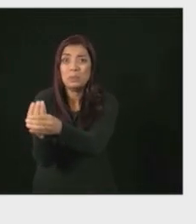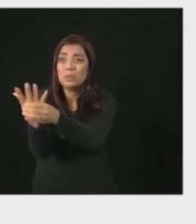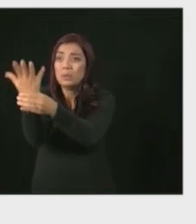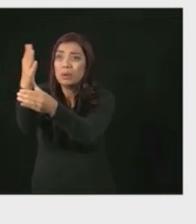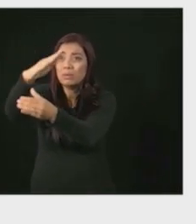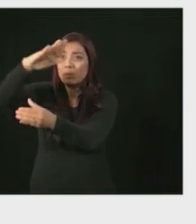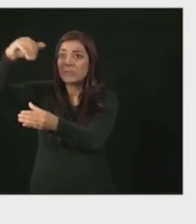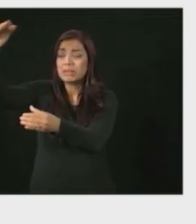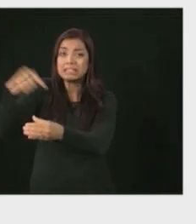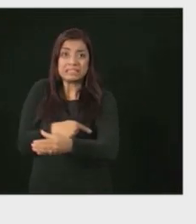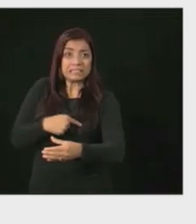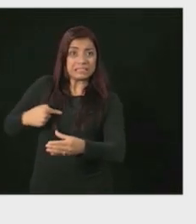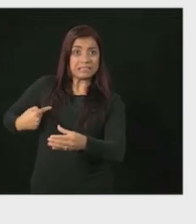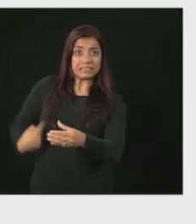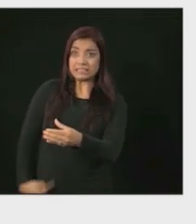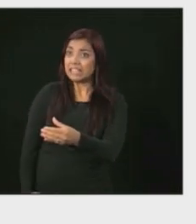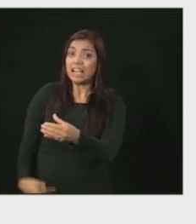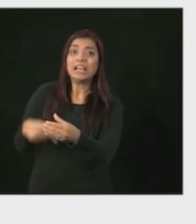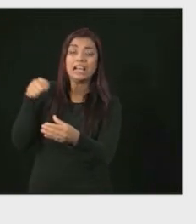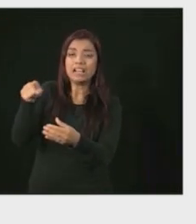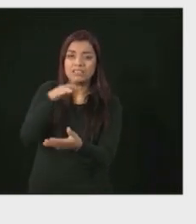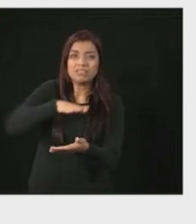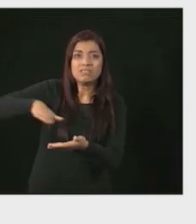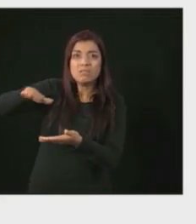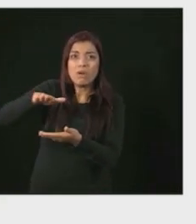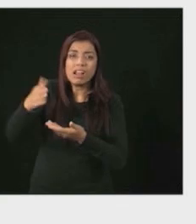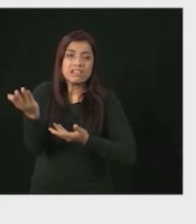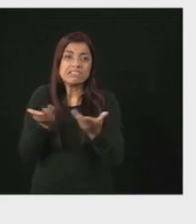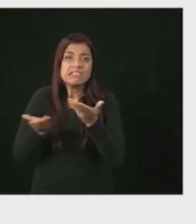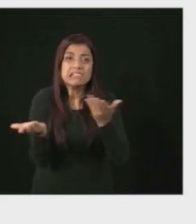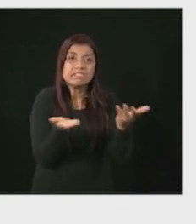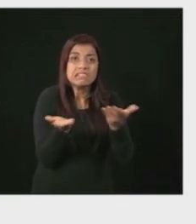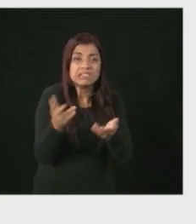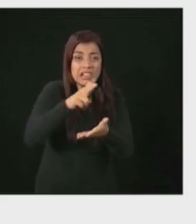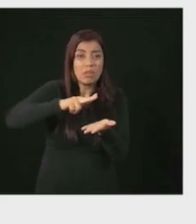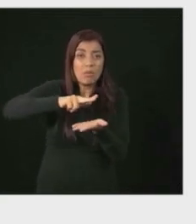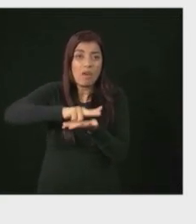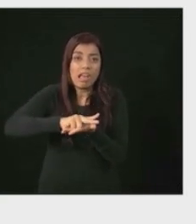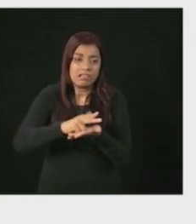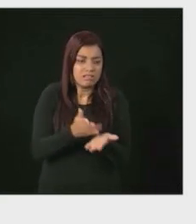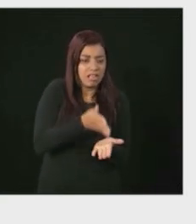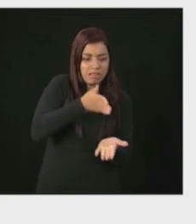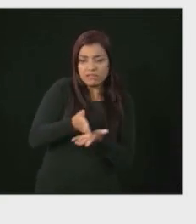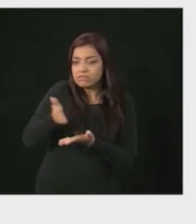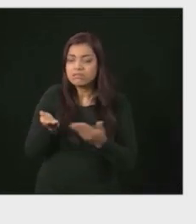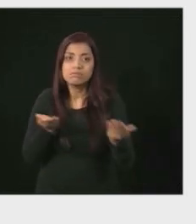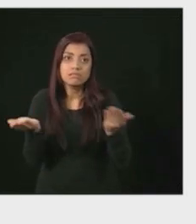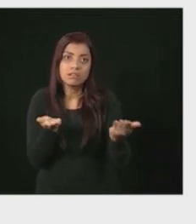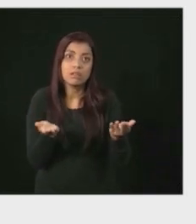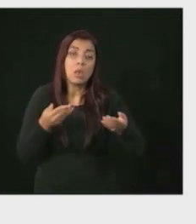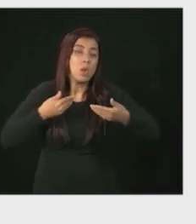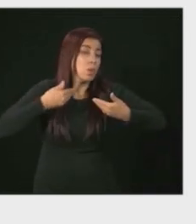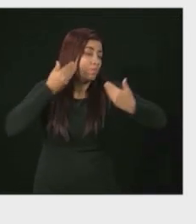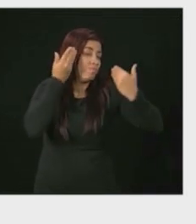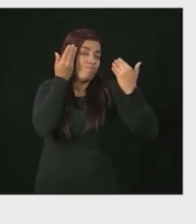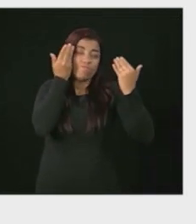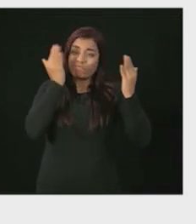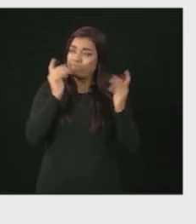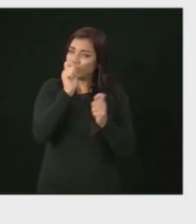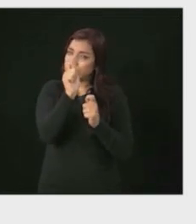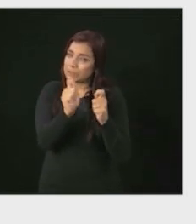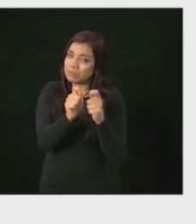Wuhan, China Central, en un mercado de mariscos y animales exóticos. Aunque todavía no se conoce el agente